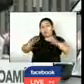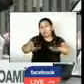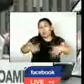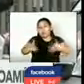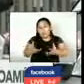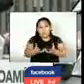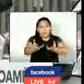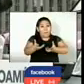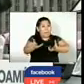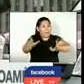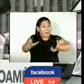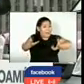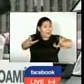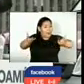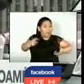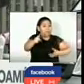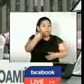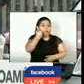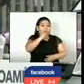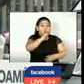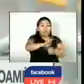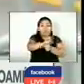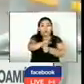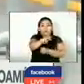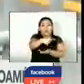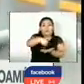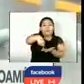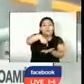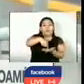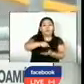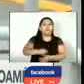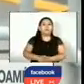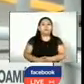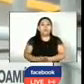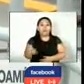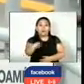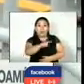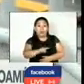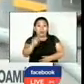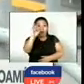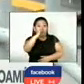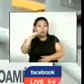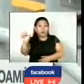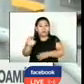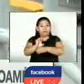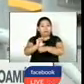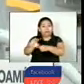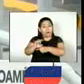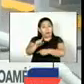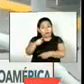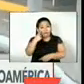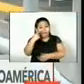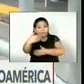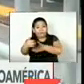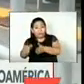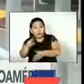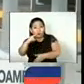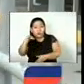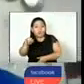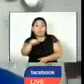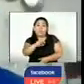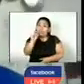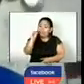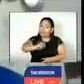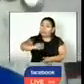por el incremento desproporcionado de contagios en su capital Quito para la sociedad ecuatoriana de cuidados intensivos se trata de una situación